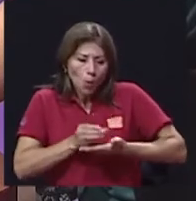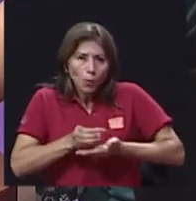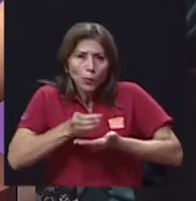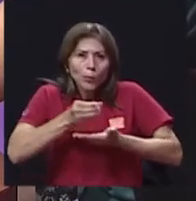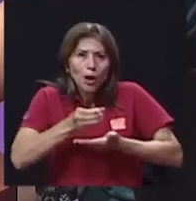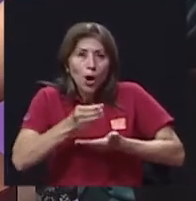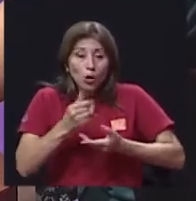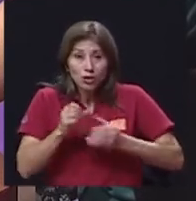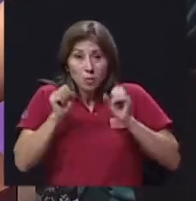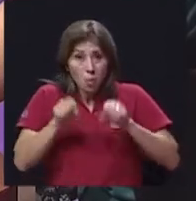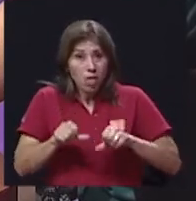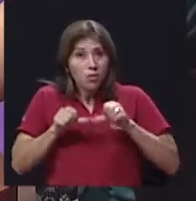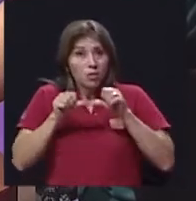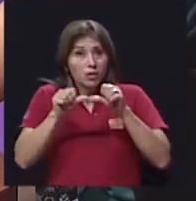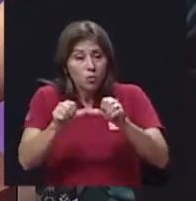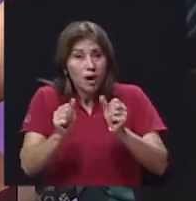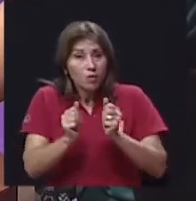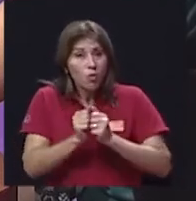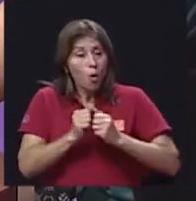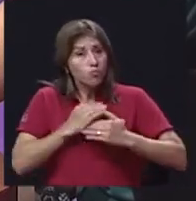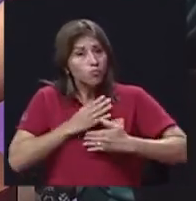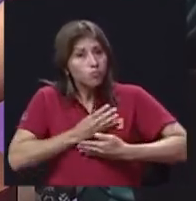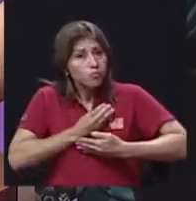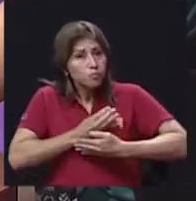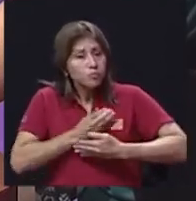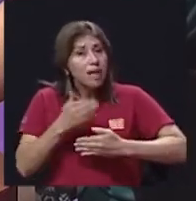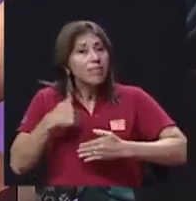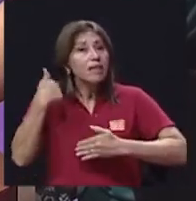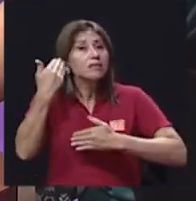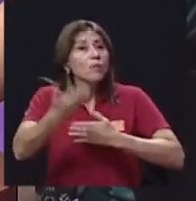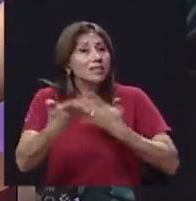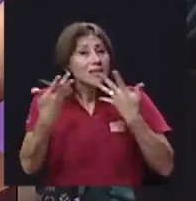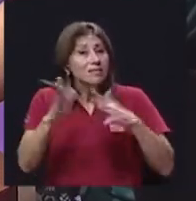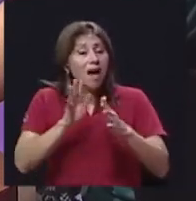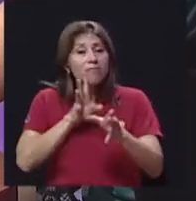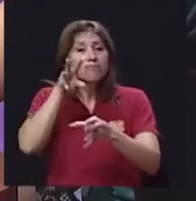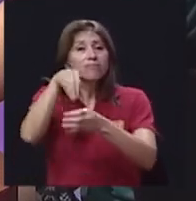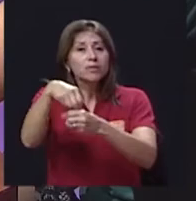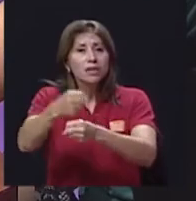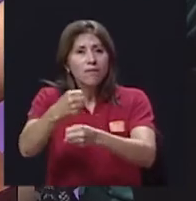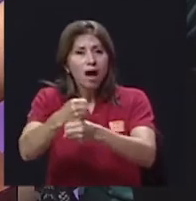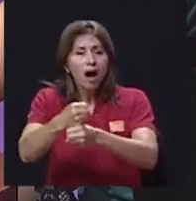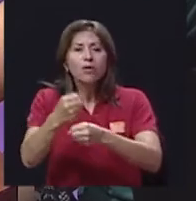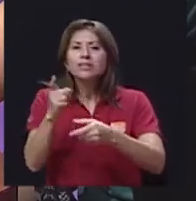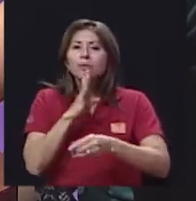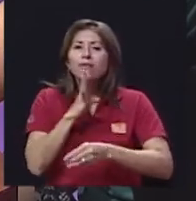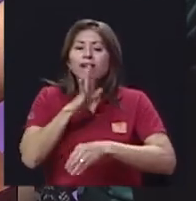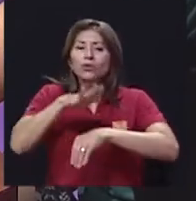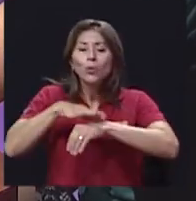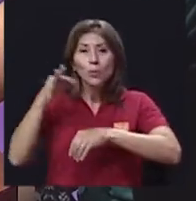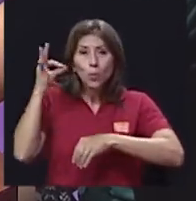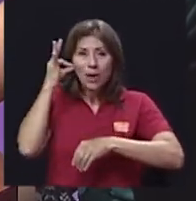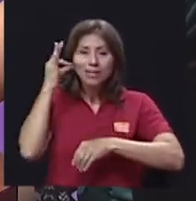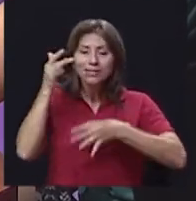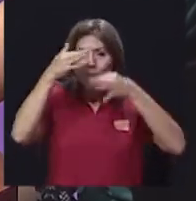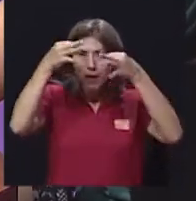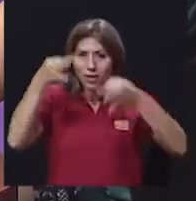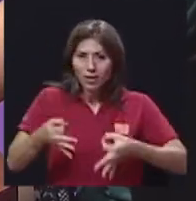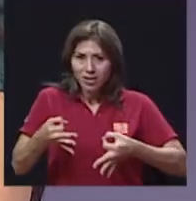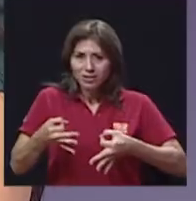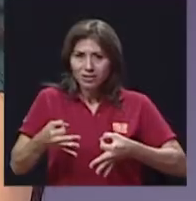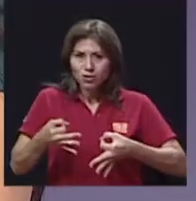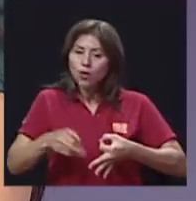estamos hablando de mujeres que han tomado la decisión de mantener la lactancia materna exclusiva